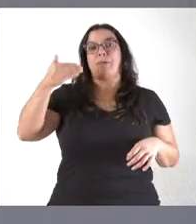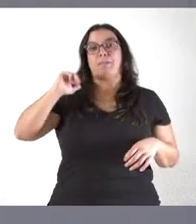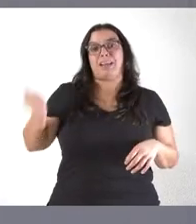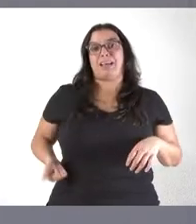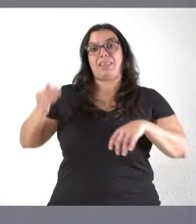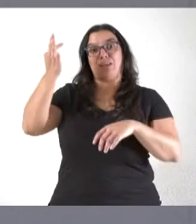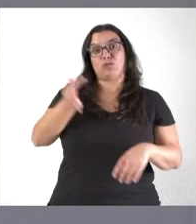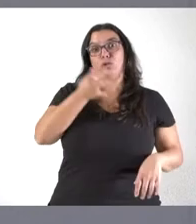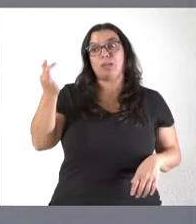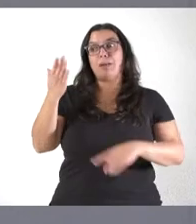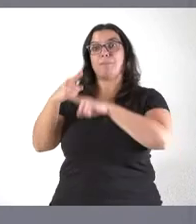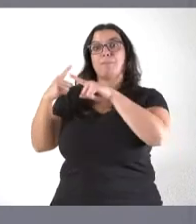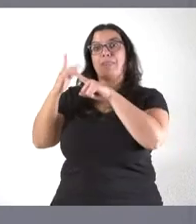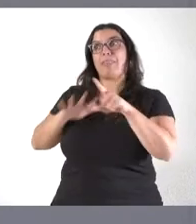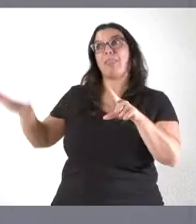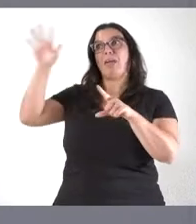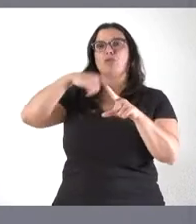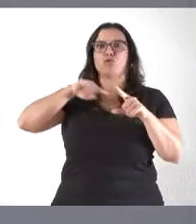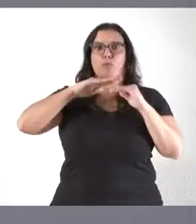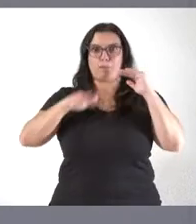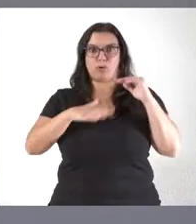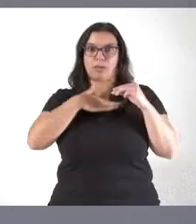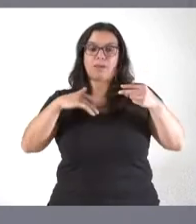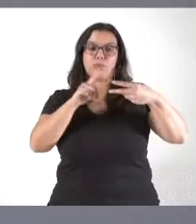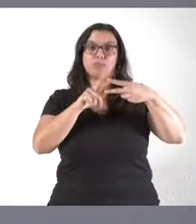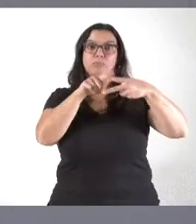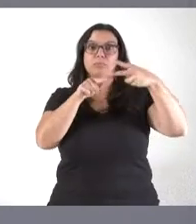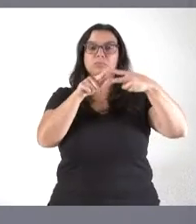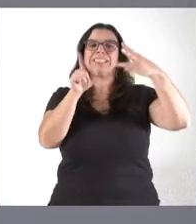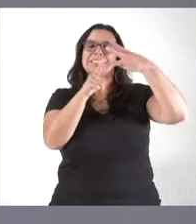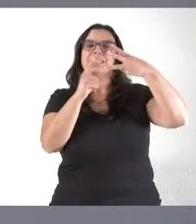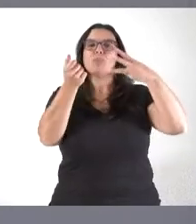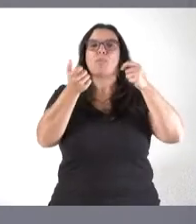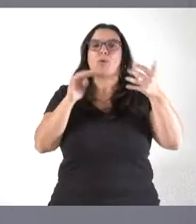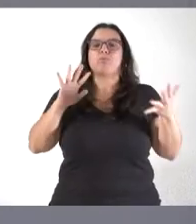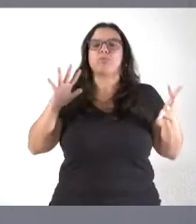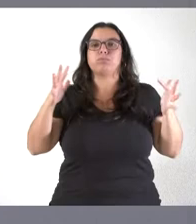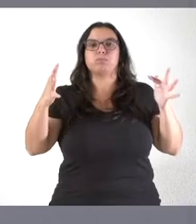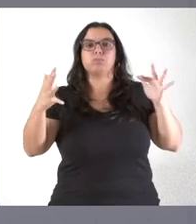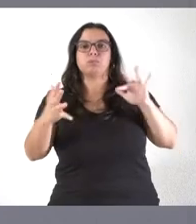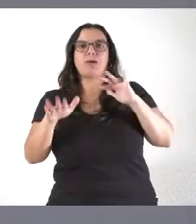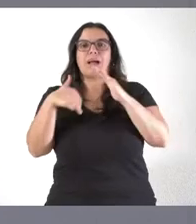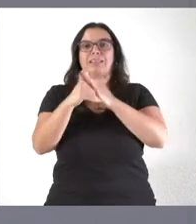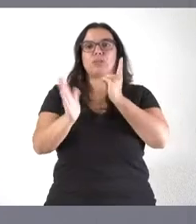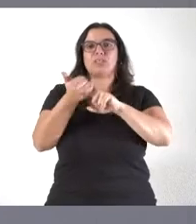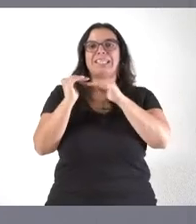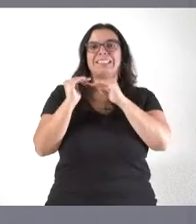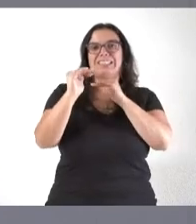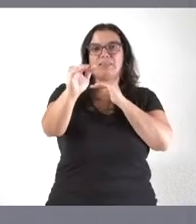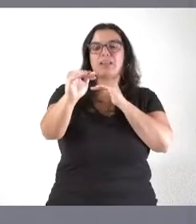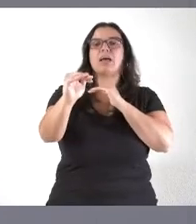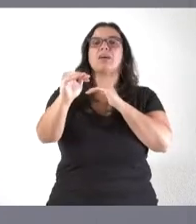media de las comunidades autónomas ir por tanto Estableciendo esta senda de estabilidad que nos permita